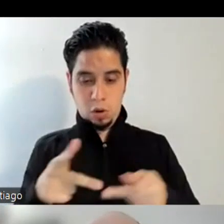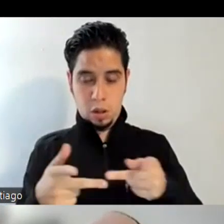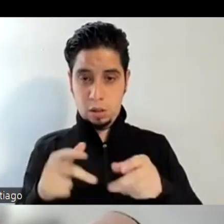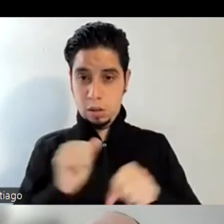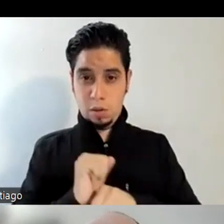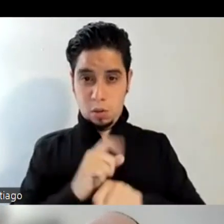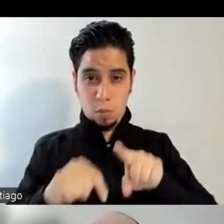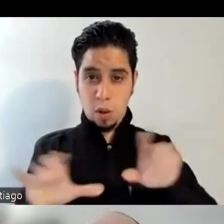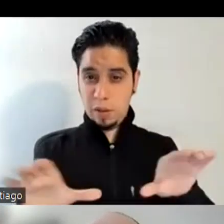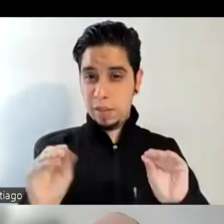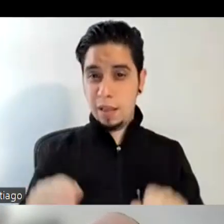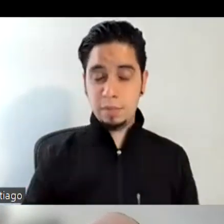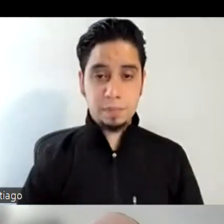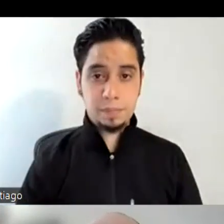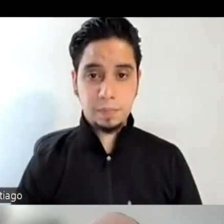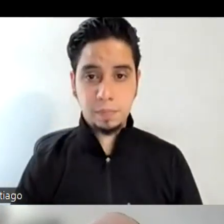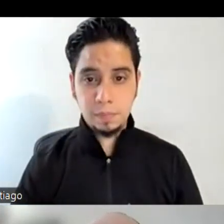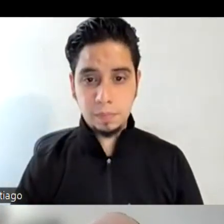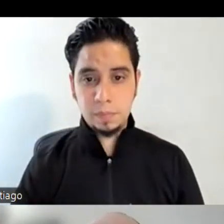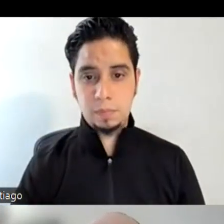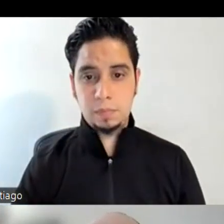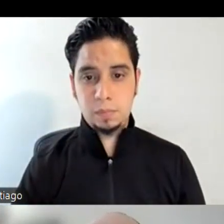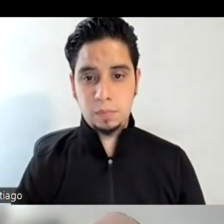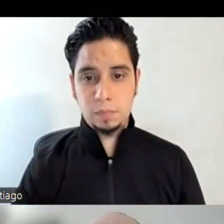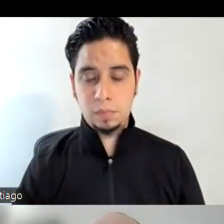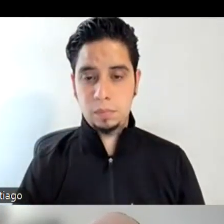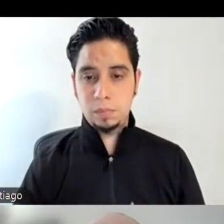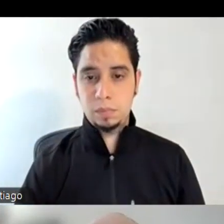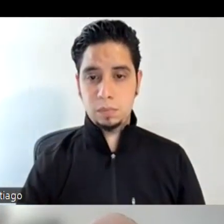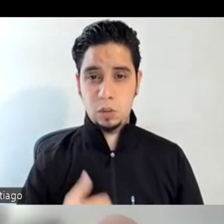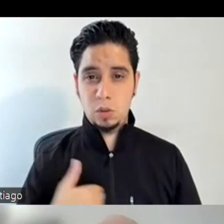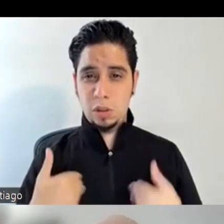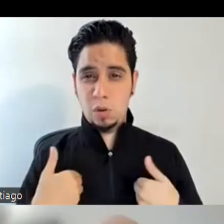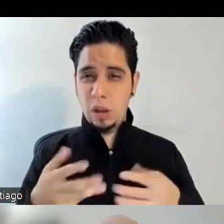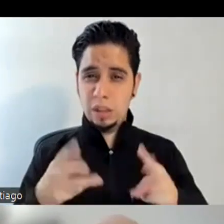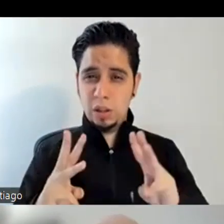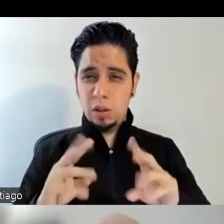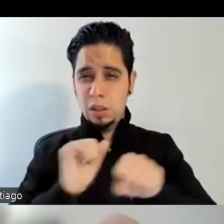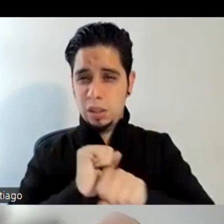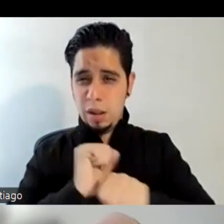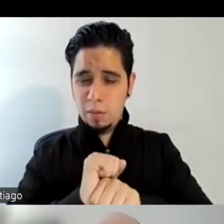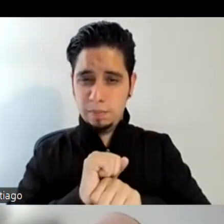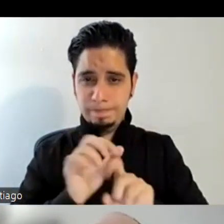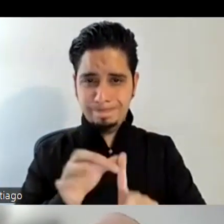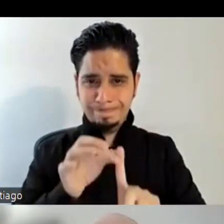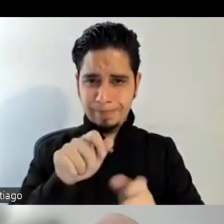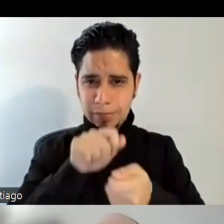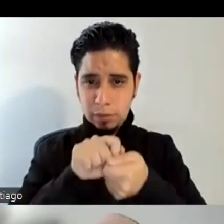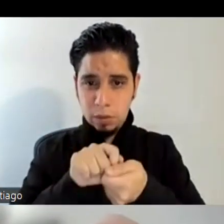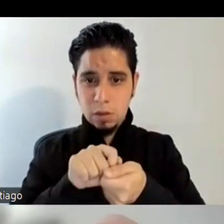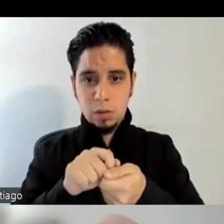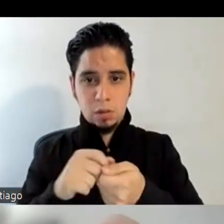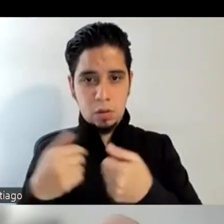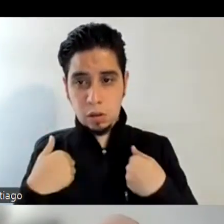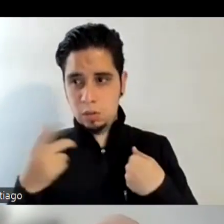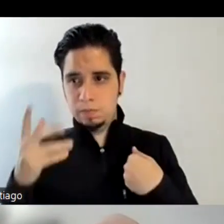además, yo tengo una forma de trabajar muy particular. O sea, yo estoy acostumbrada, yo vengo pues de ese bagaje de Hilda, ¿no? De